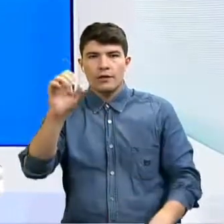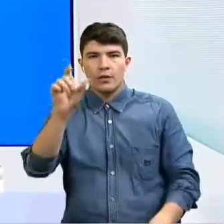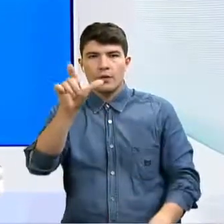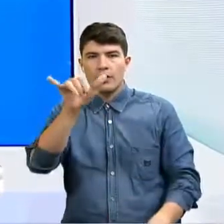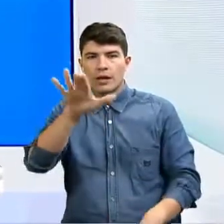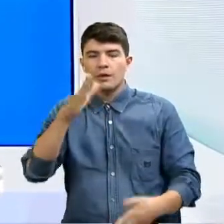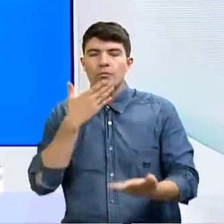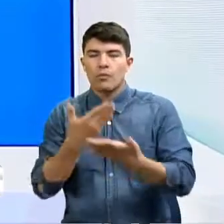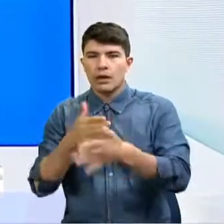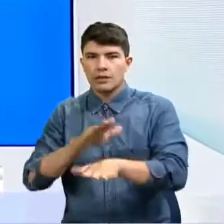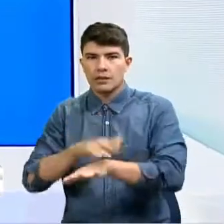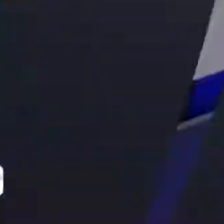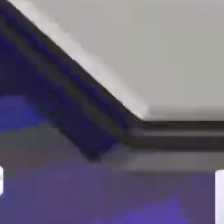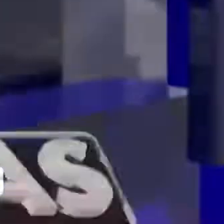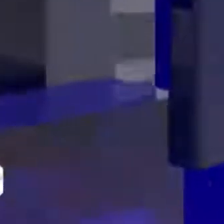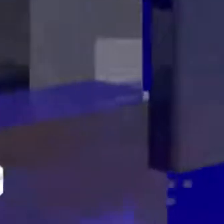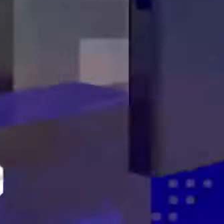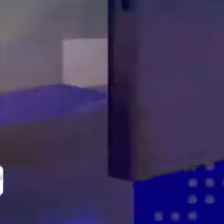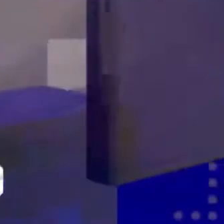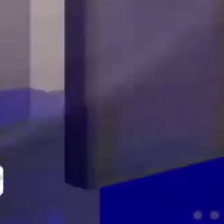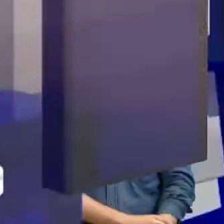se sabe sobre esta liberación